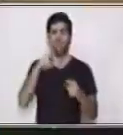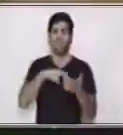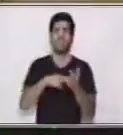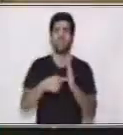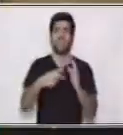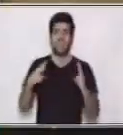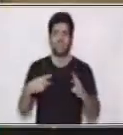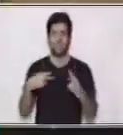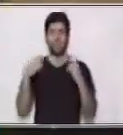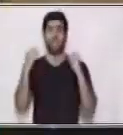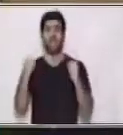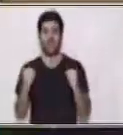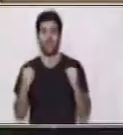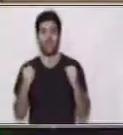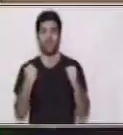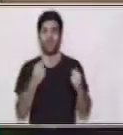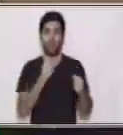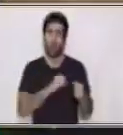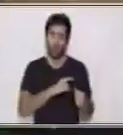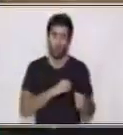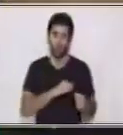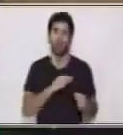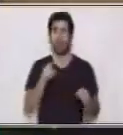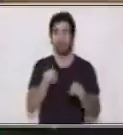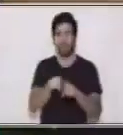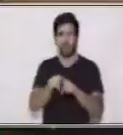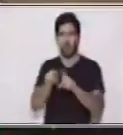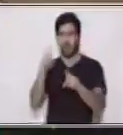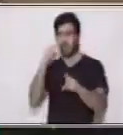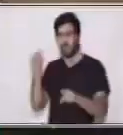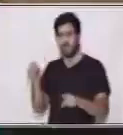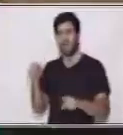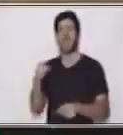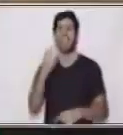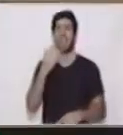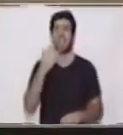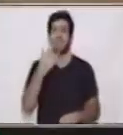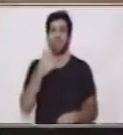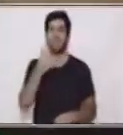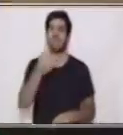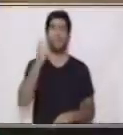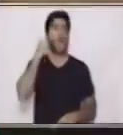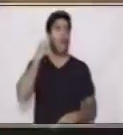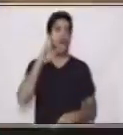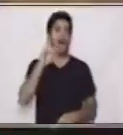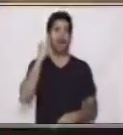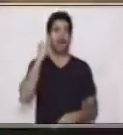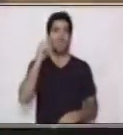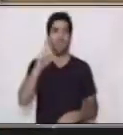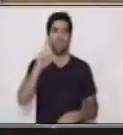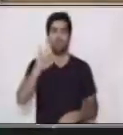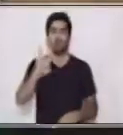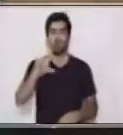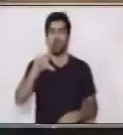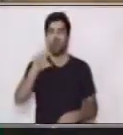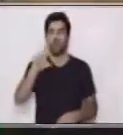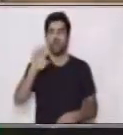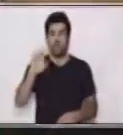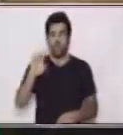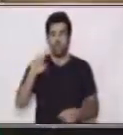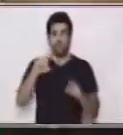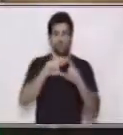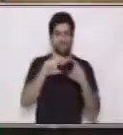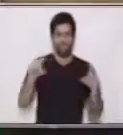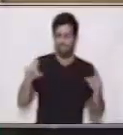Y seguramente habrás escuchado acerca de este sabor, algo agridulce. En sí, es un término que se contradice